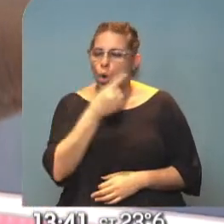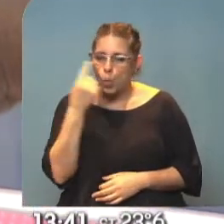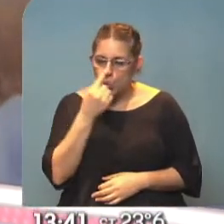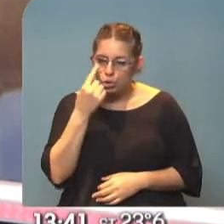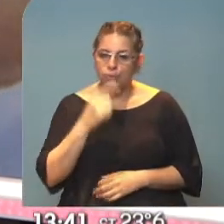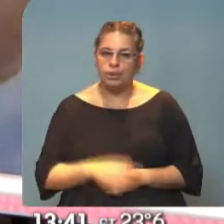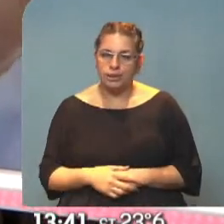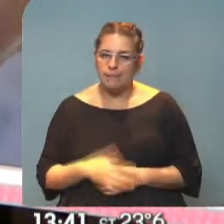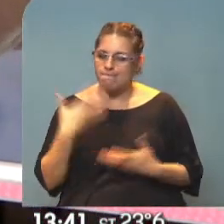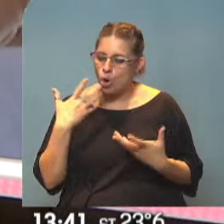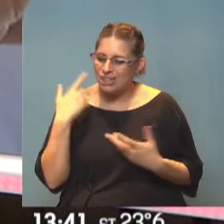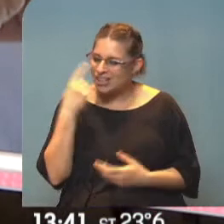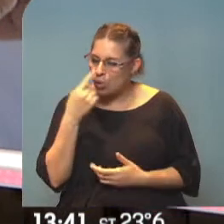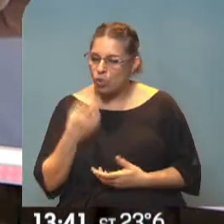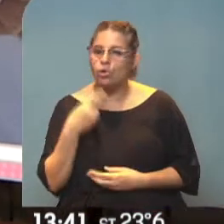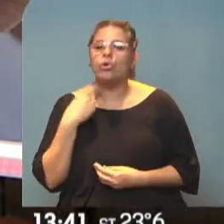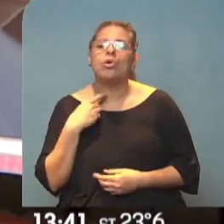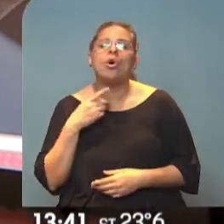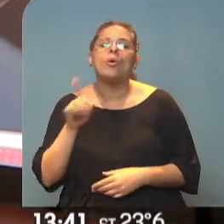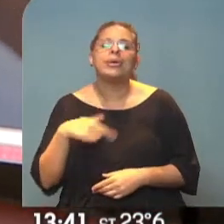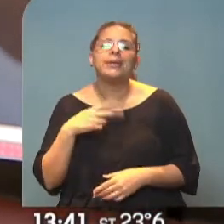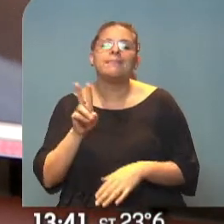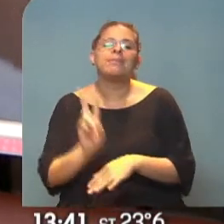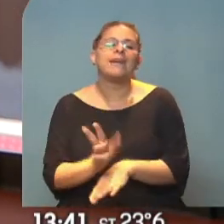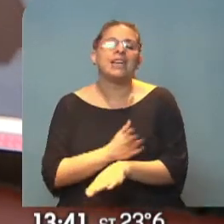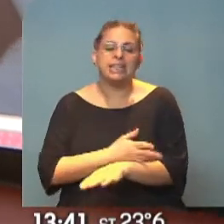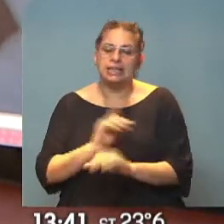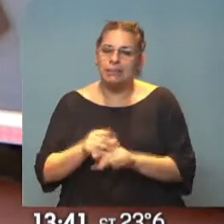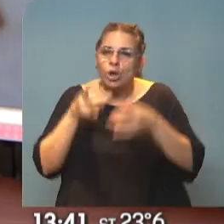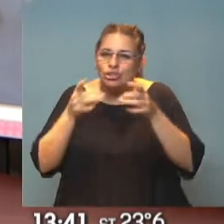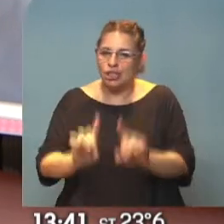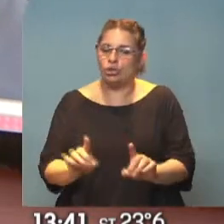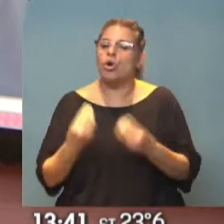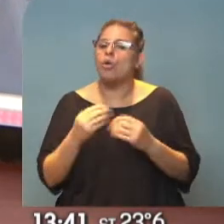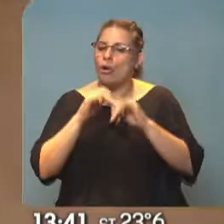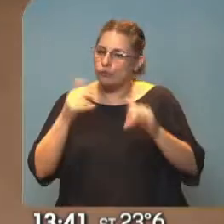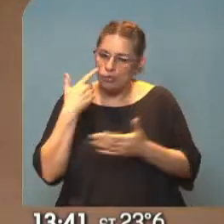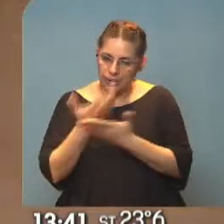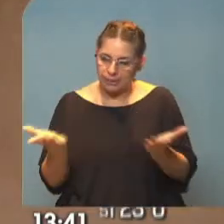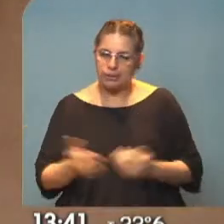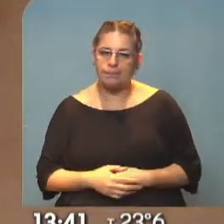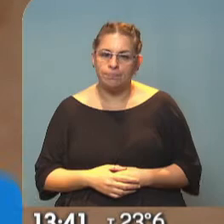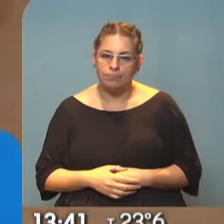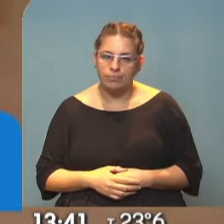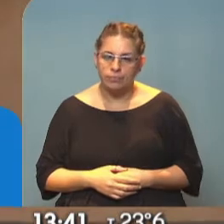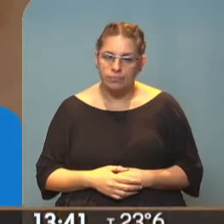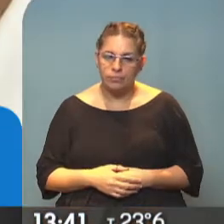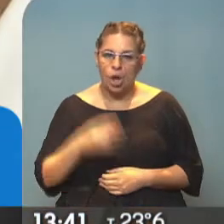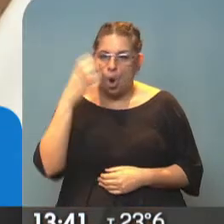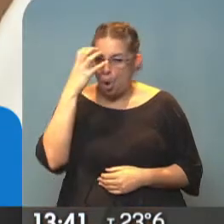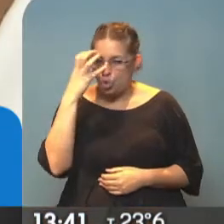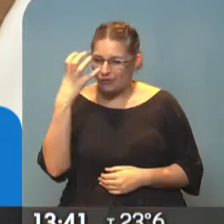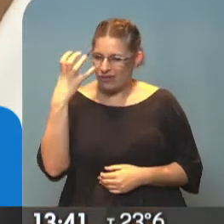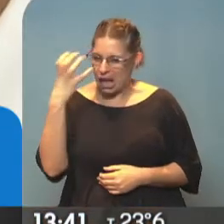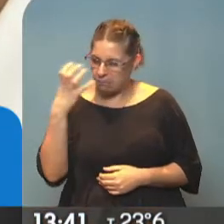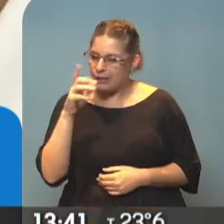el problema, la molestia en los ojos. ¿Cómo prevenirlos y sobre todo cómo evitar el contagio? En este informe. La inflamación de la superficie ocular